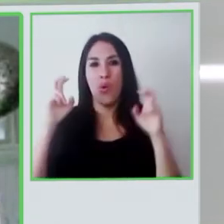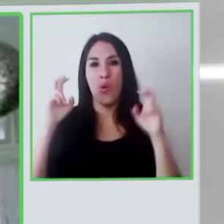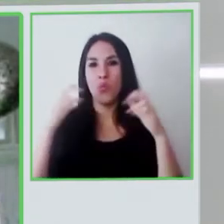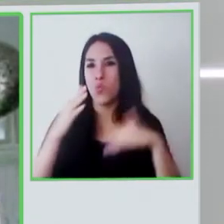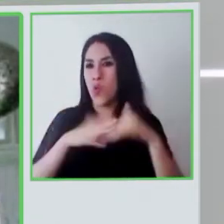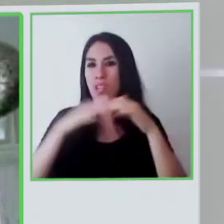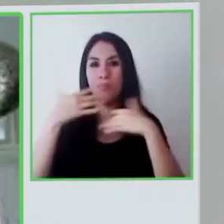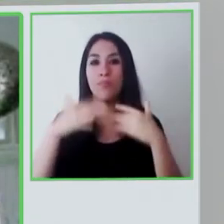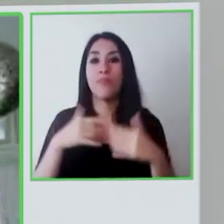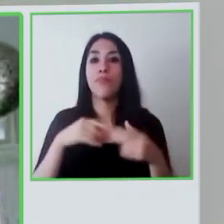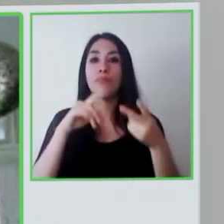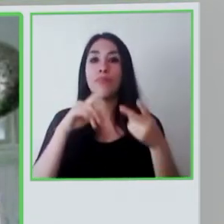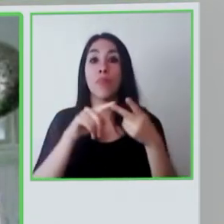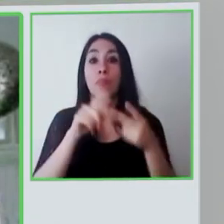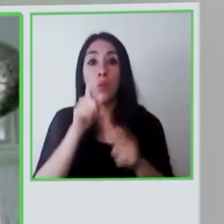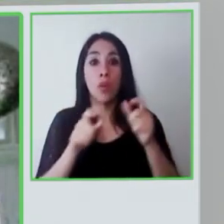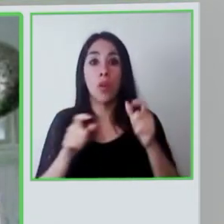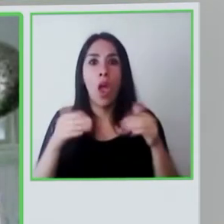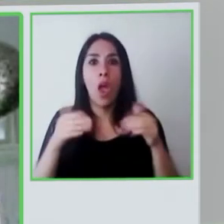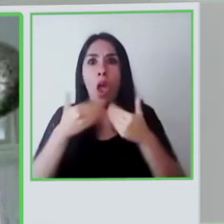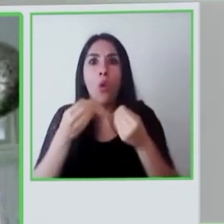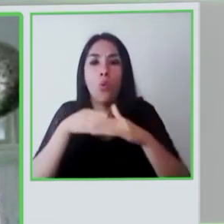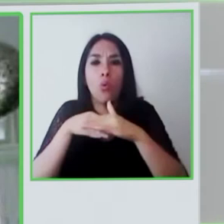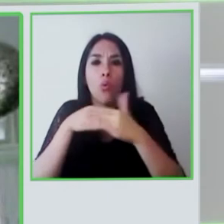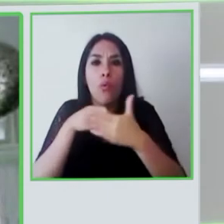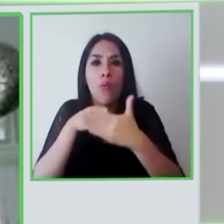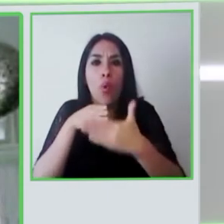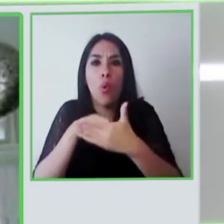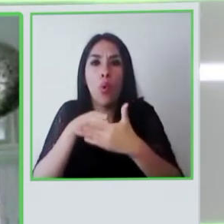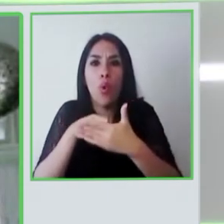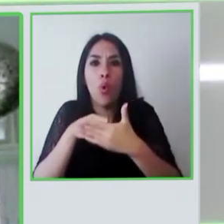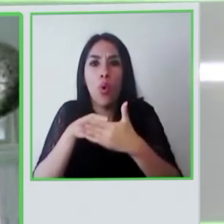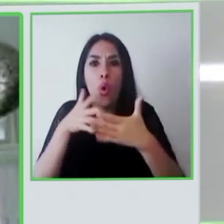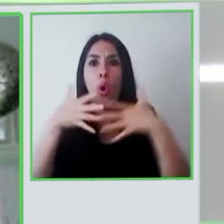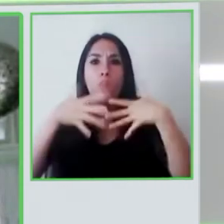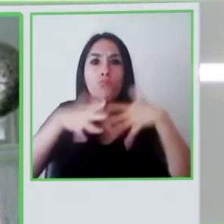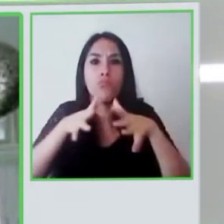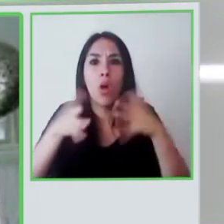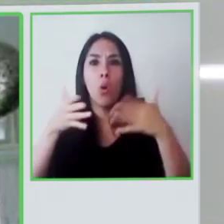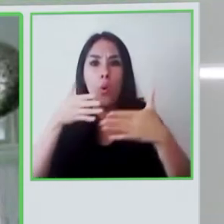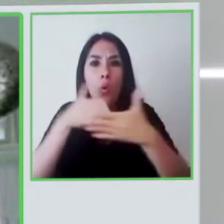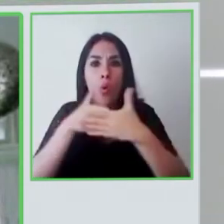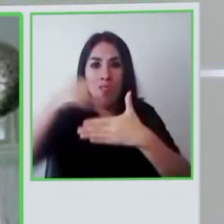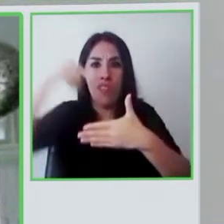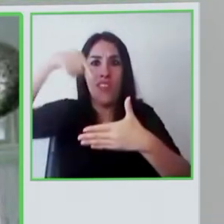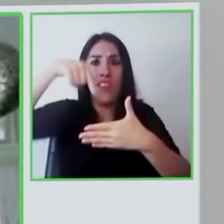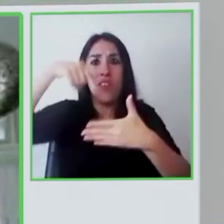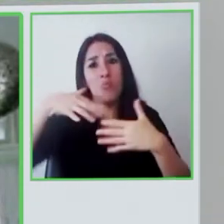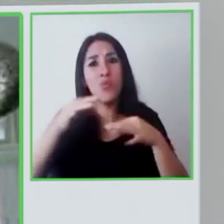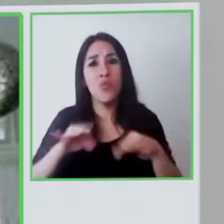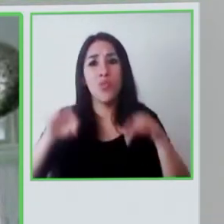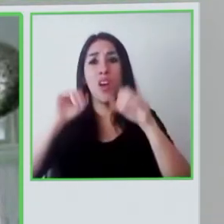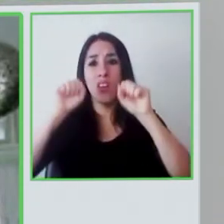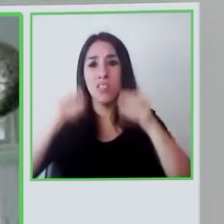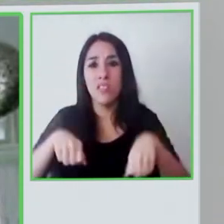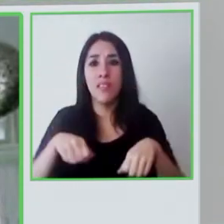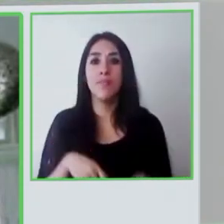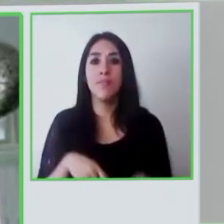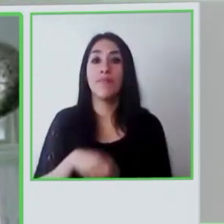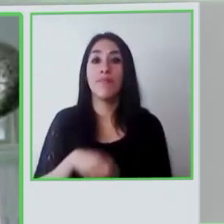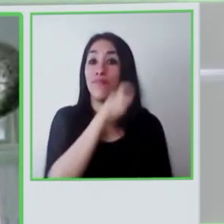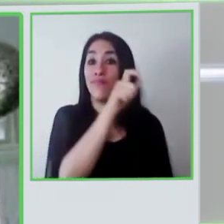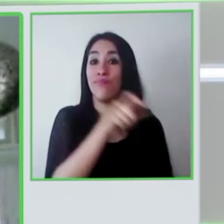de confianza más importante que podemos tener es increíblemente importante el poder tener grupos de pares y poder